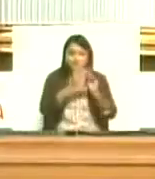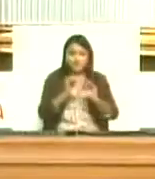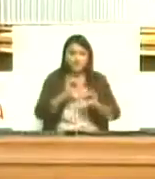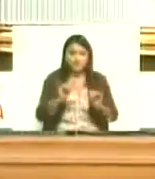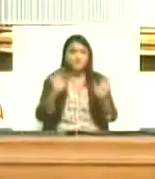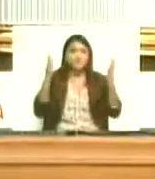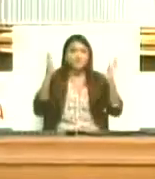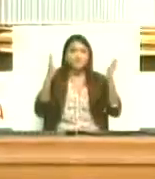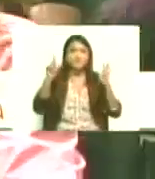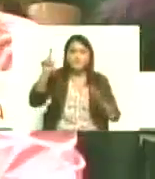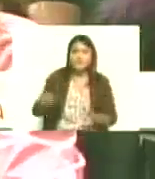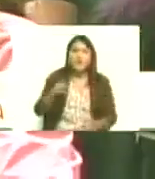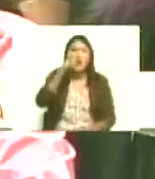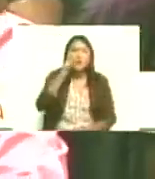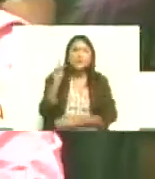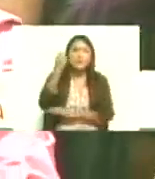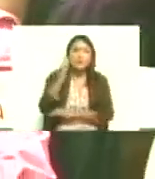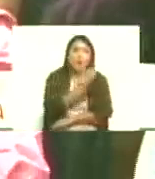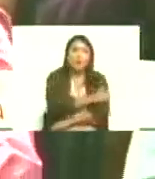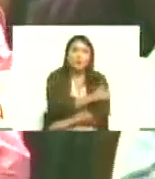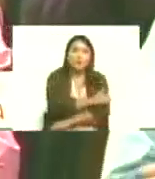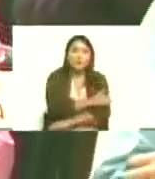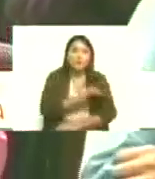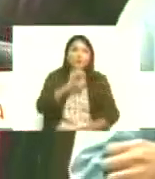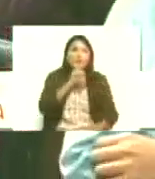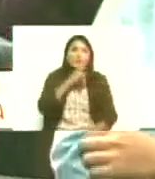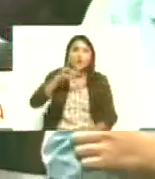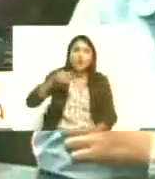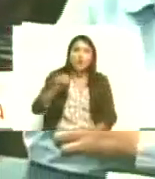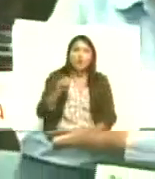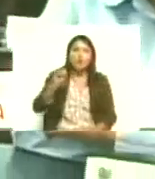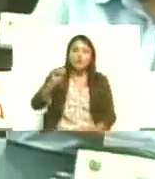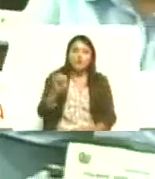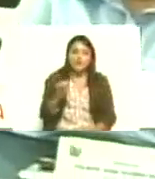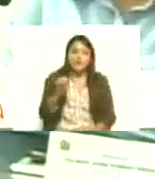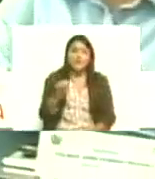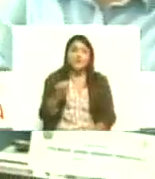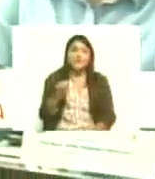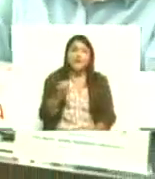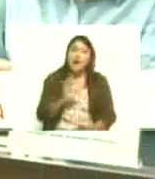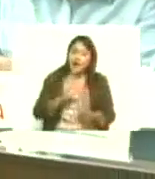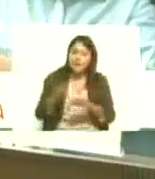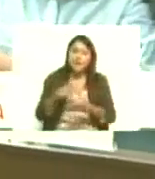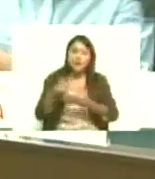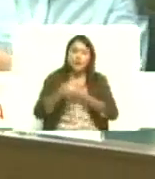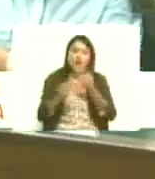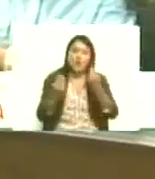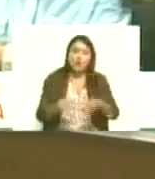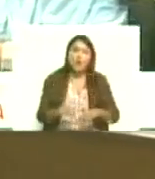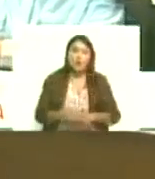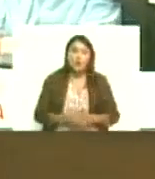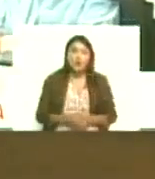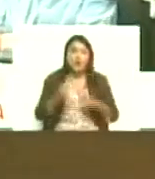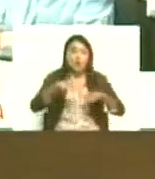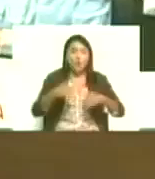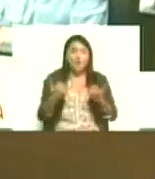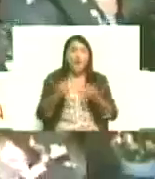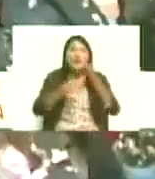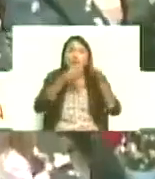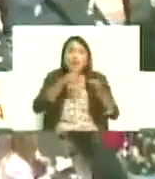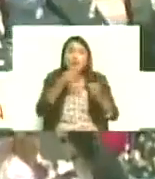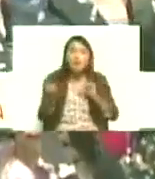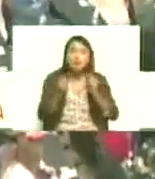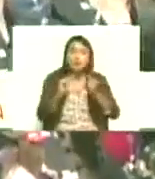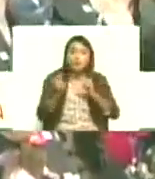Bien, escuchamos la intervención del diputado José Gregorio Correa, quien respalda este proyecto de acuerdo que se debate la tarde de hoy